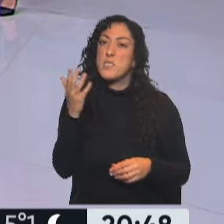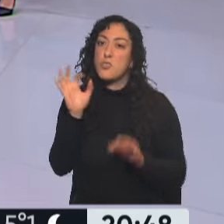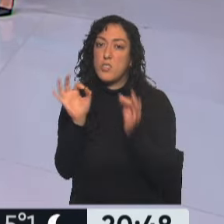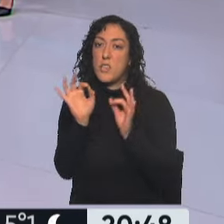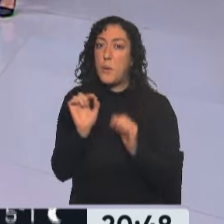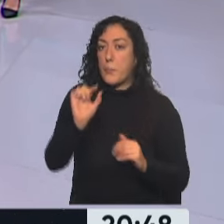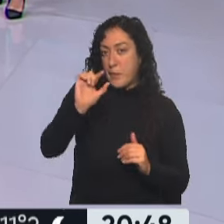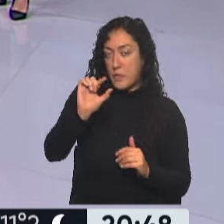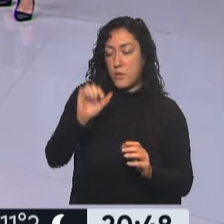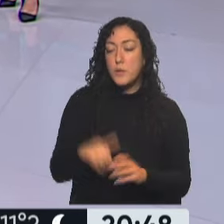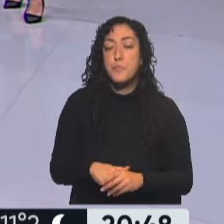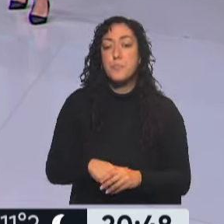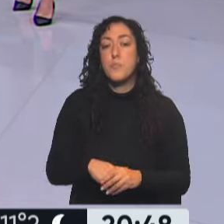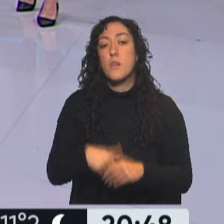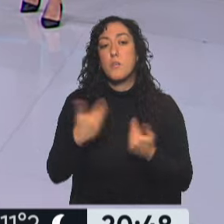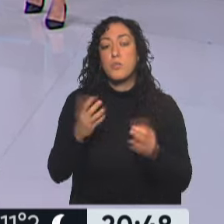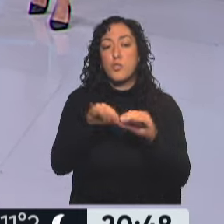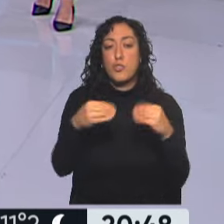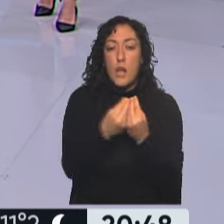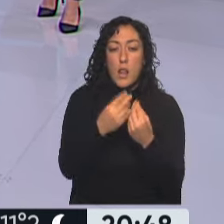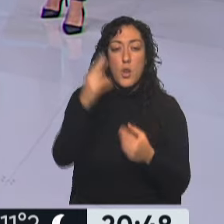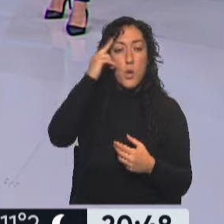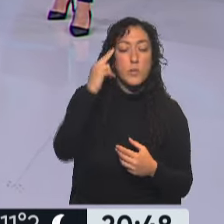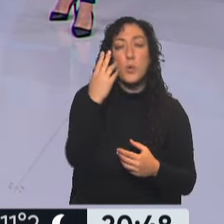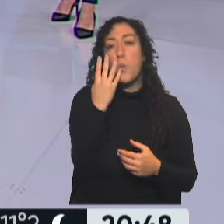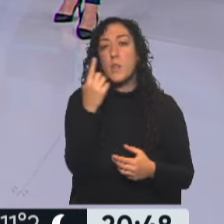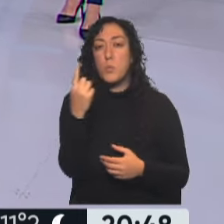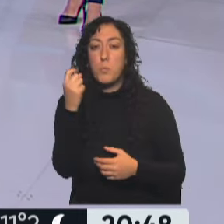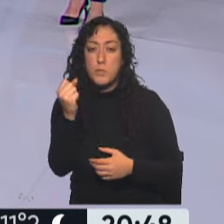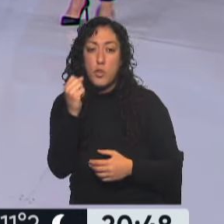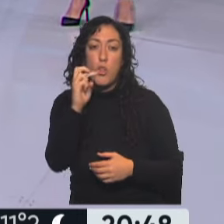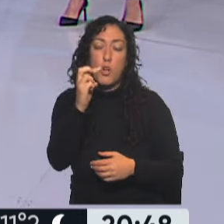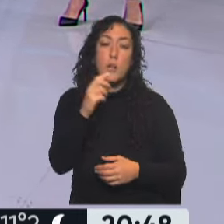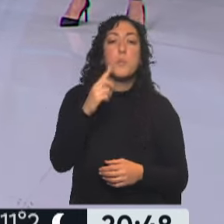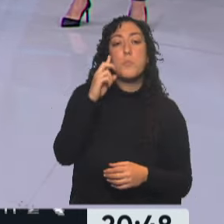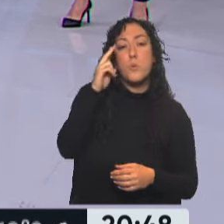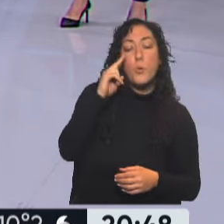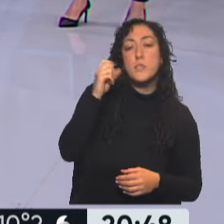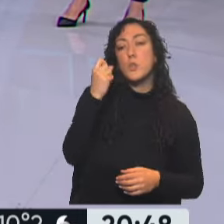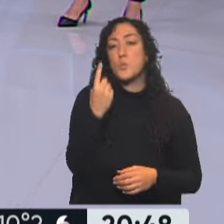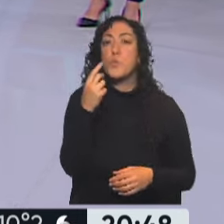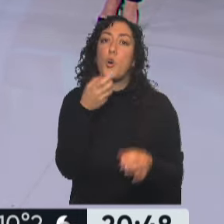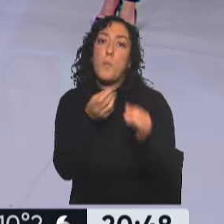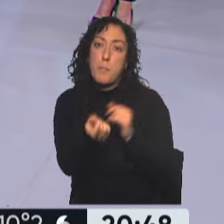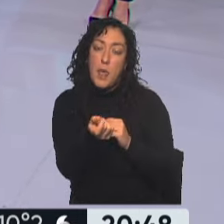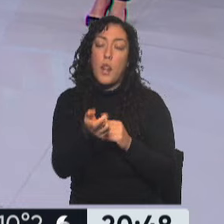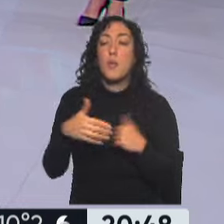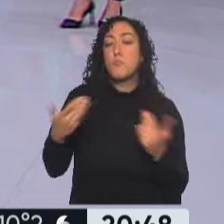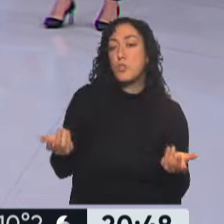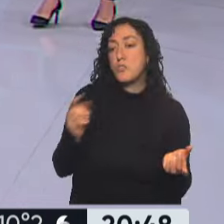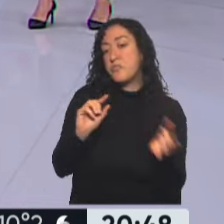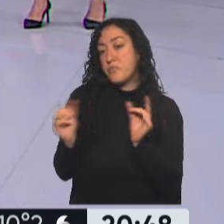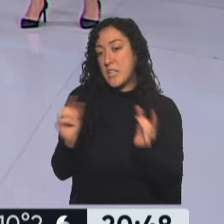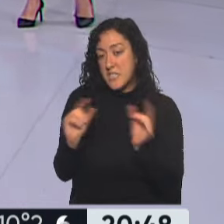centavos y así cerró para la venta en 941 y para la compra en 901. Con estos números la brecha